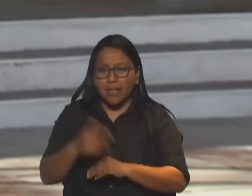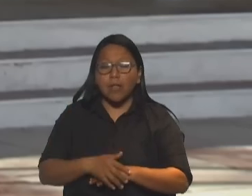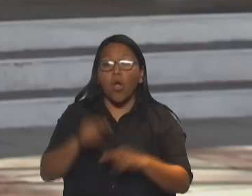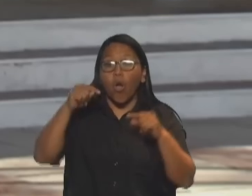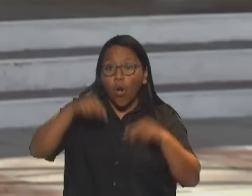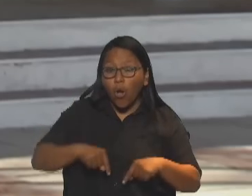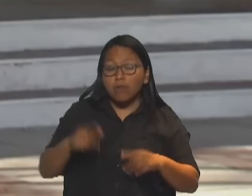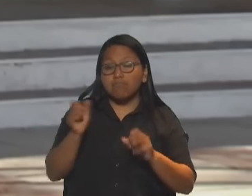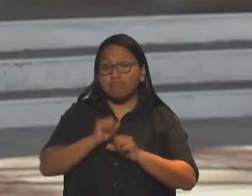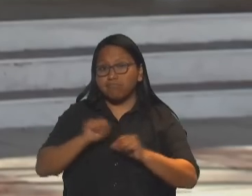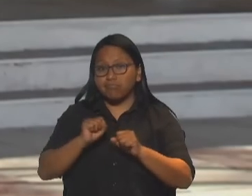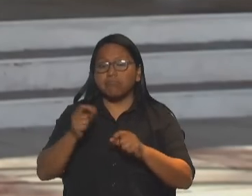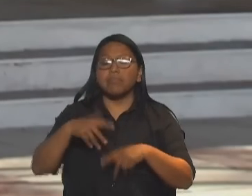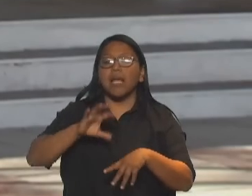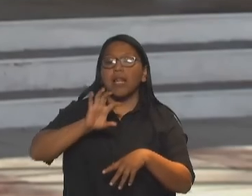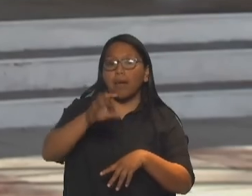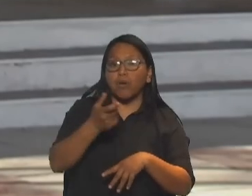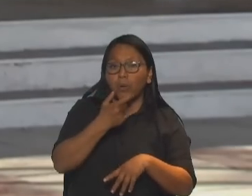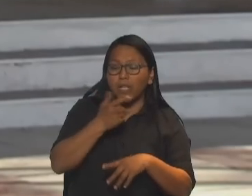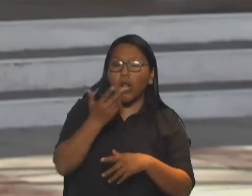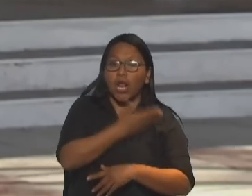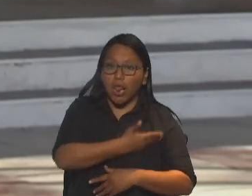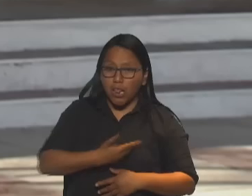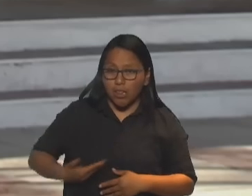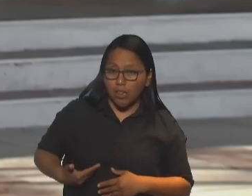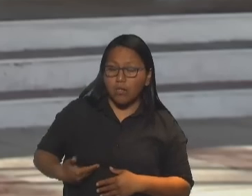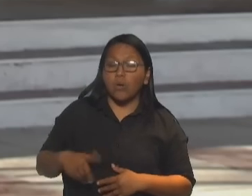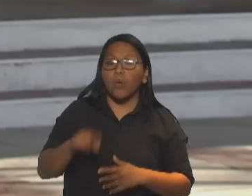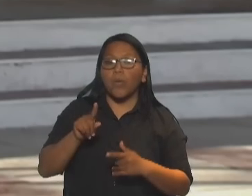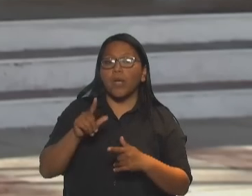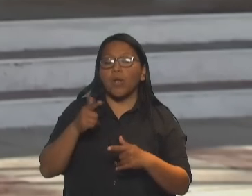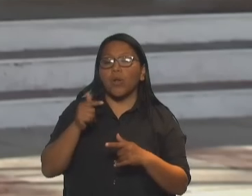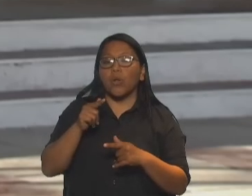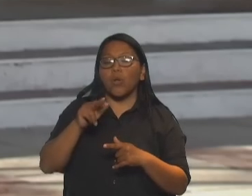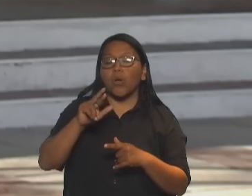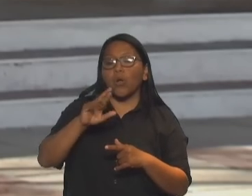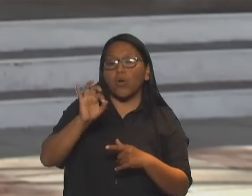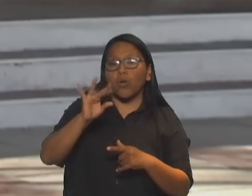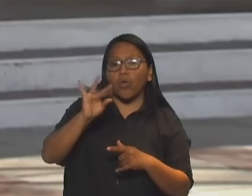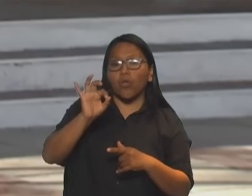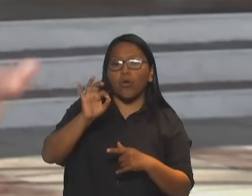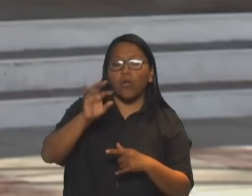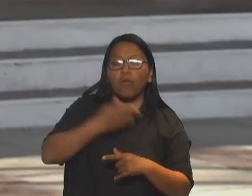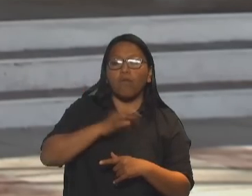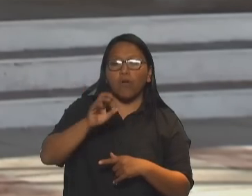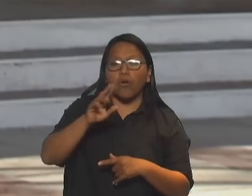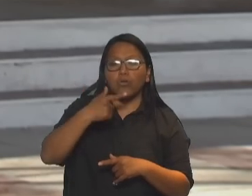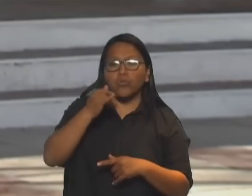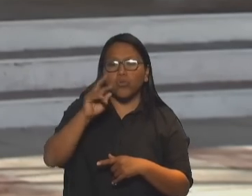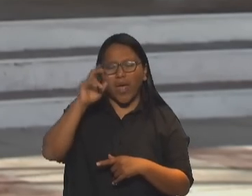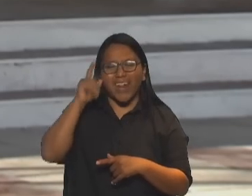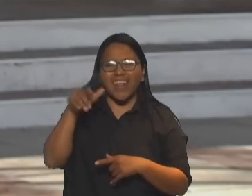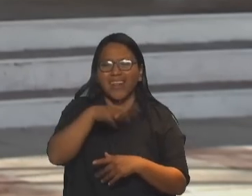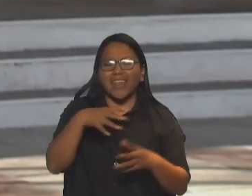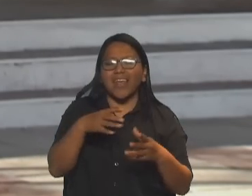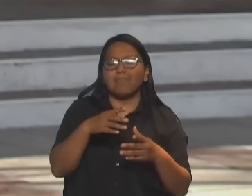mucha conmoción en la provincia el gobierno encabezado por rodolfo suárez del radicalismo